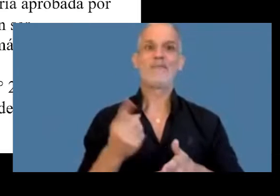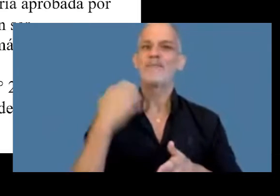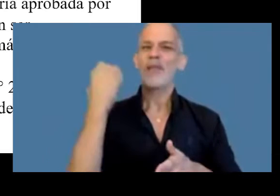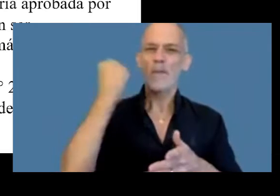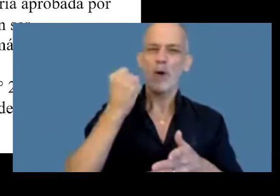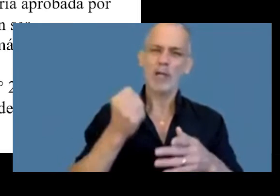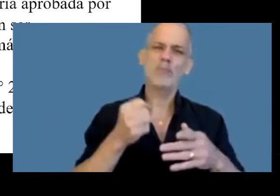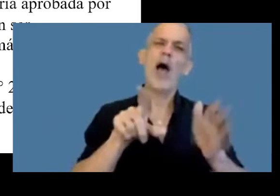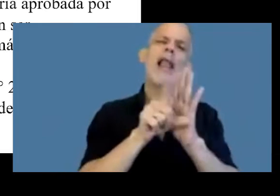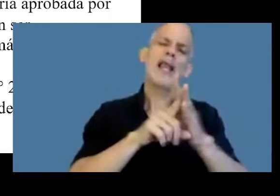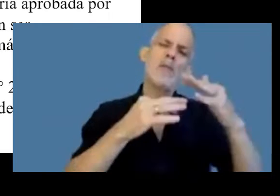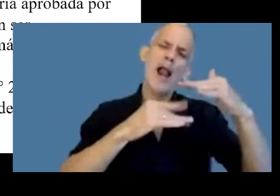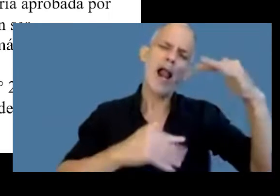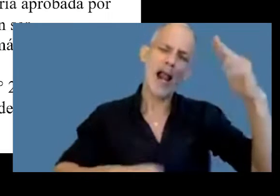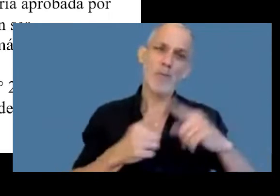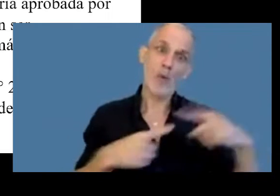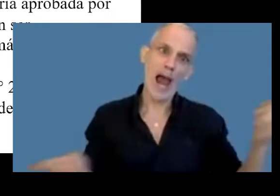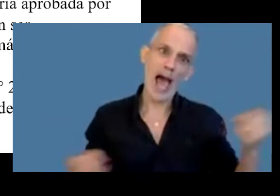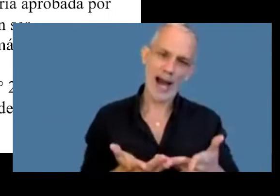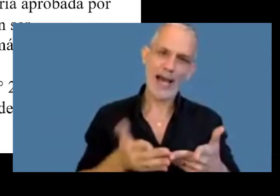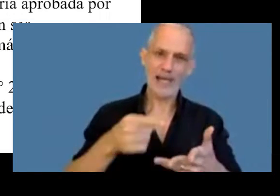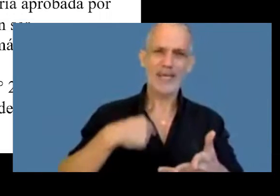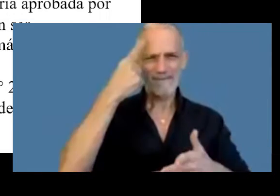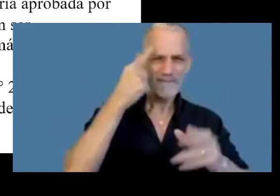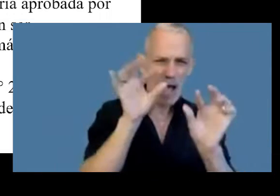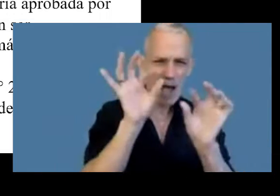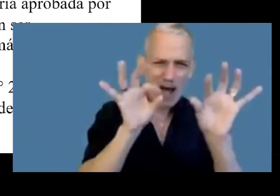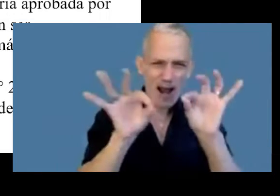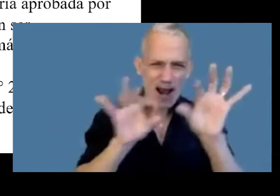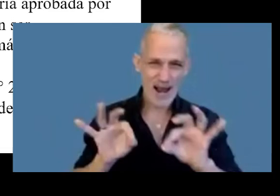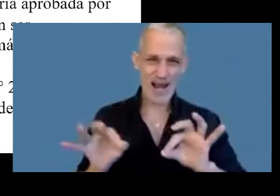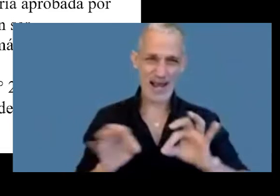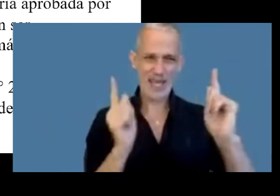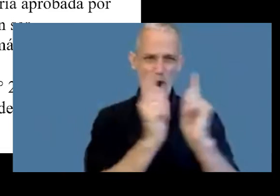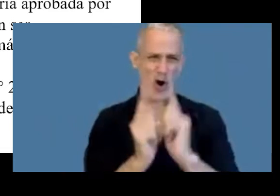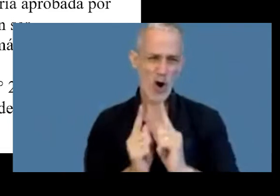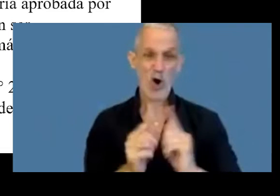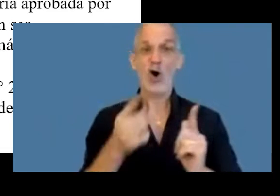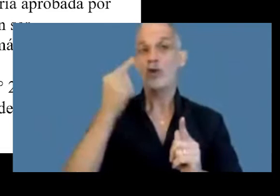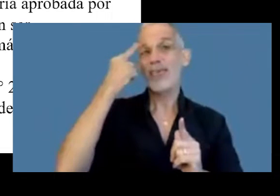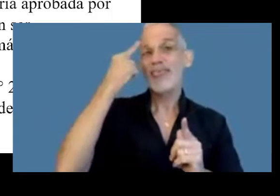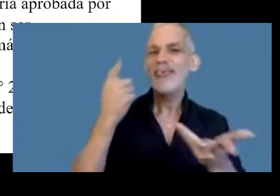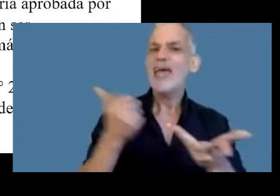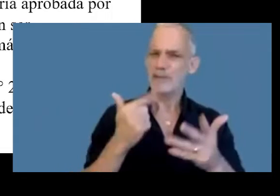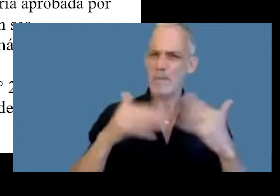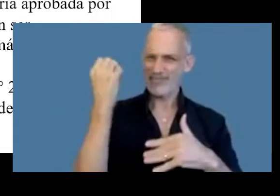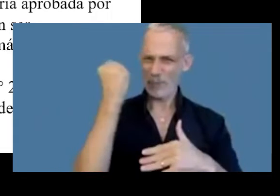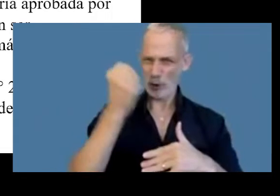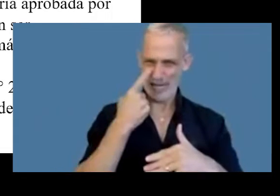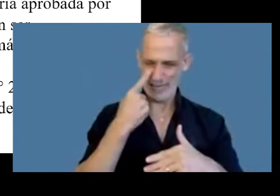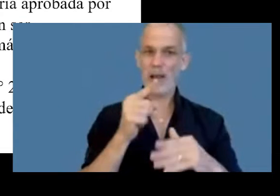por eso traté de marcar, ¿sí?, aquellos conceptos más relevantes. Lo